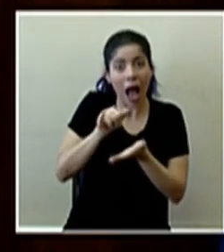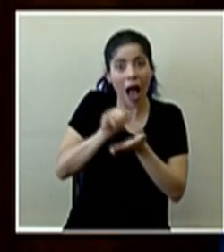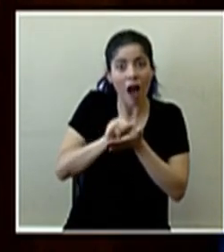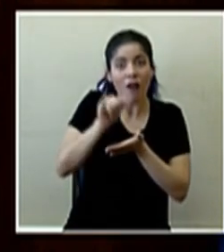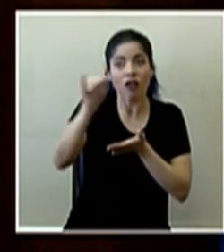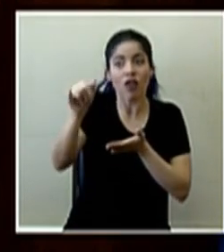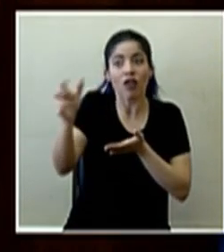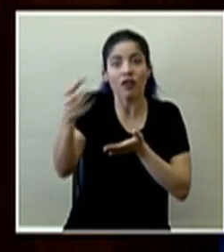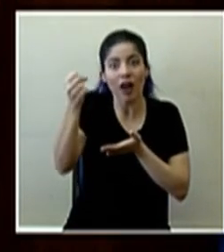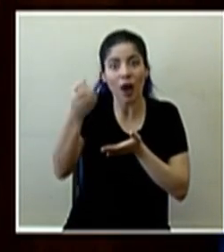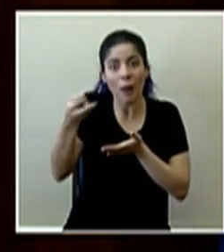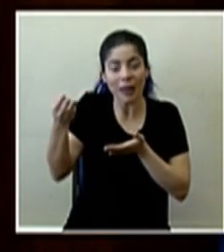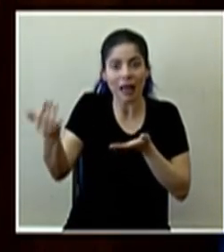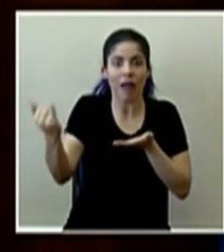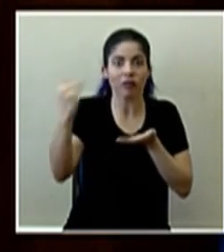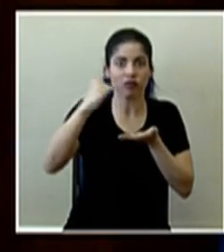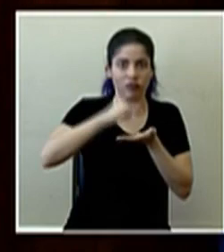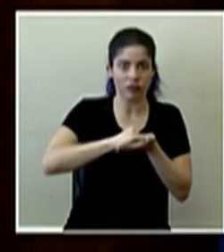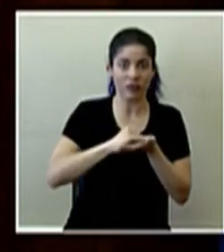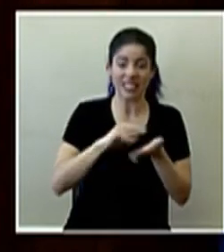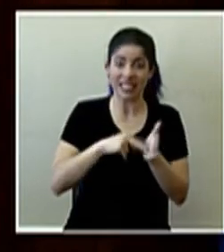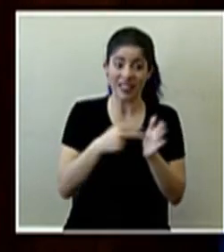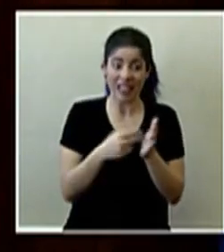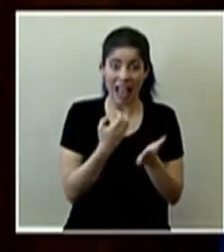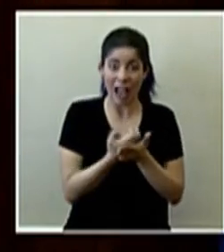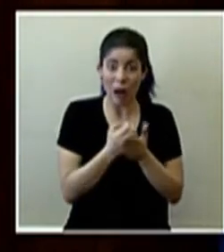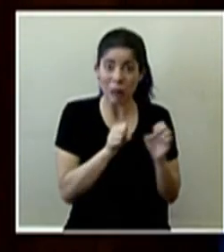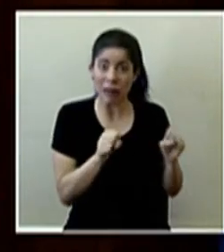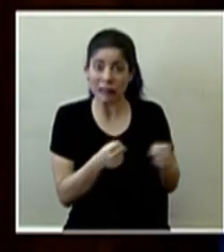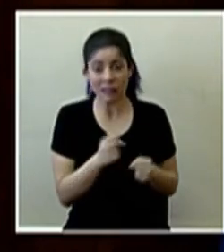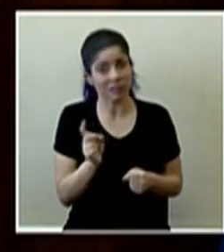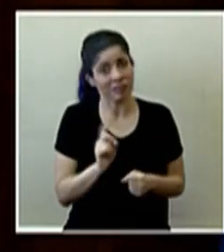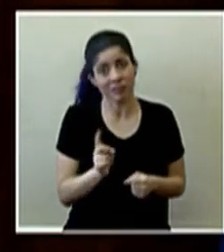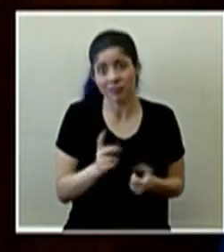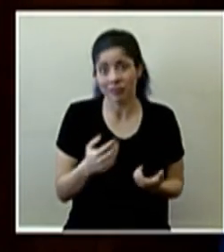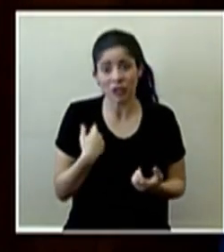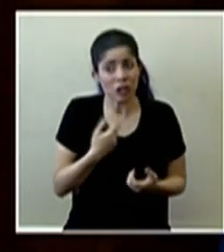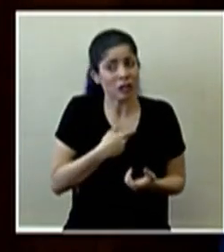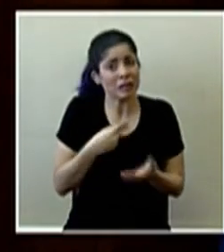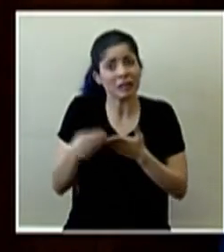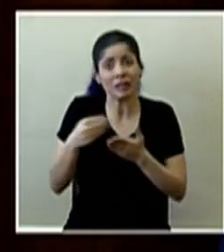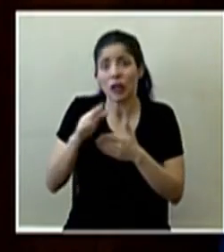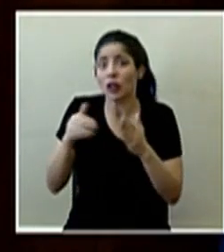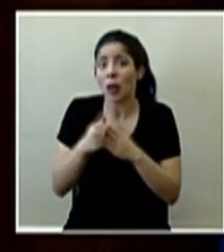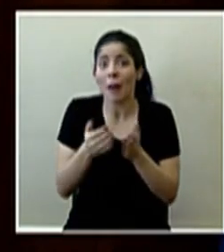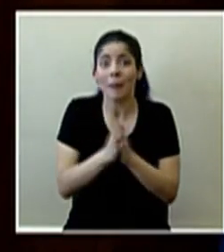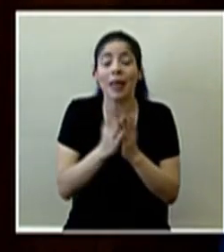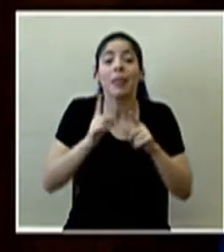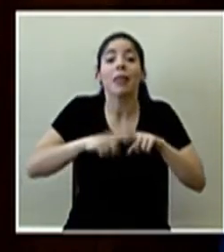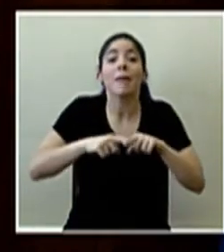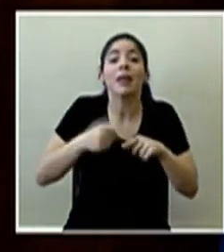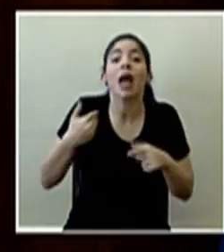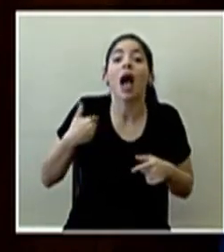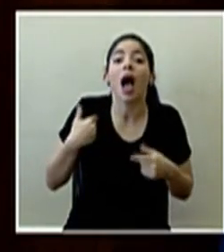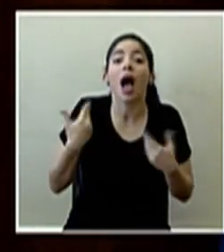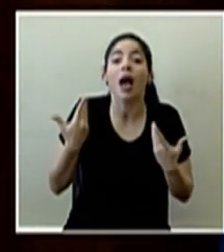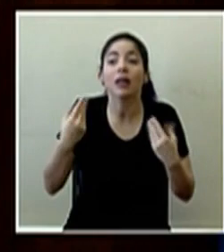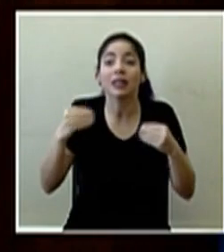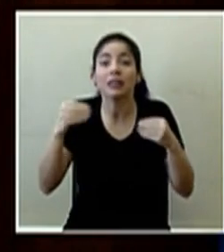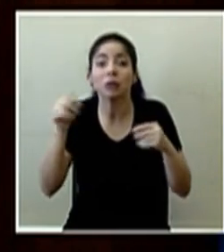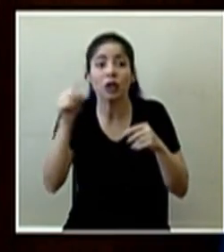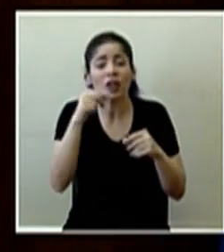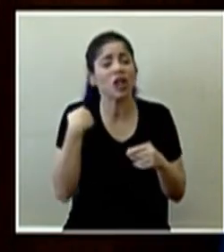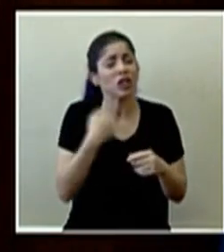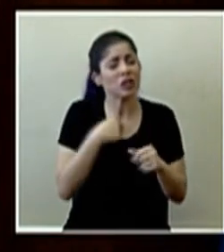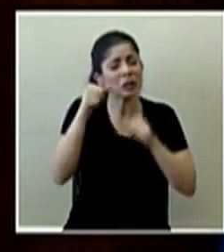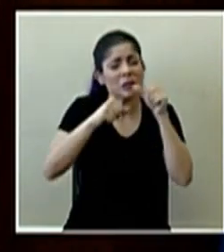es un tema de que no tengamos los recursos o que no estemos haciendo los pedidos. Es un tema de disponibilidad y vamos a ir hasta las